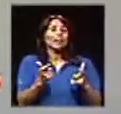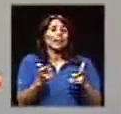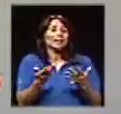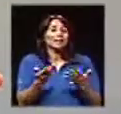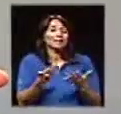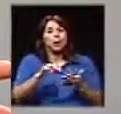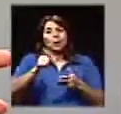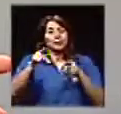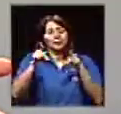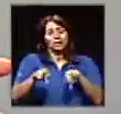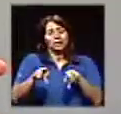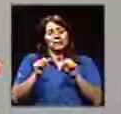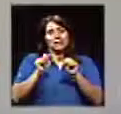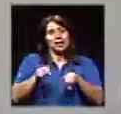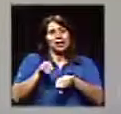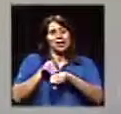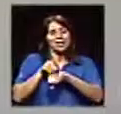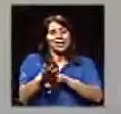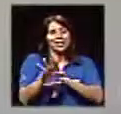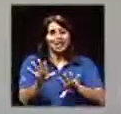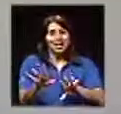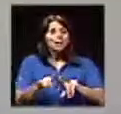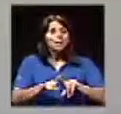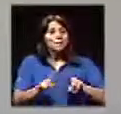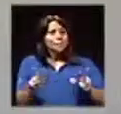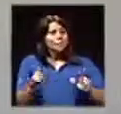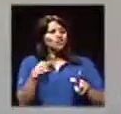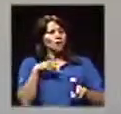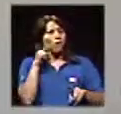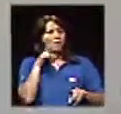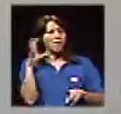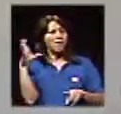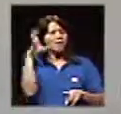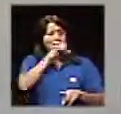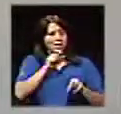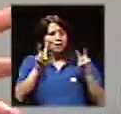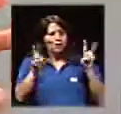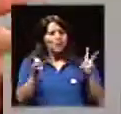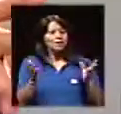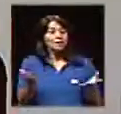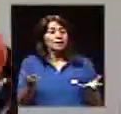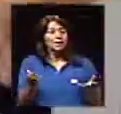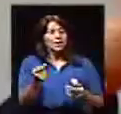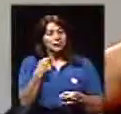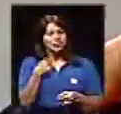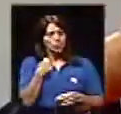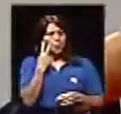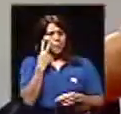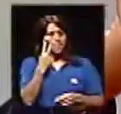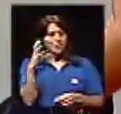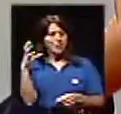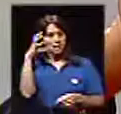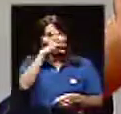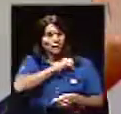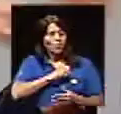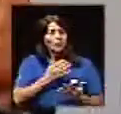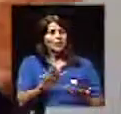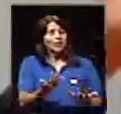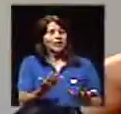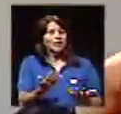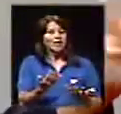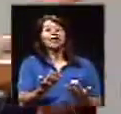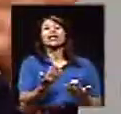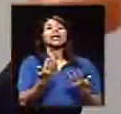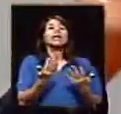hacer. Pero sí observo el tema, y una de las cosas que he observado es esto de facilitación